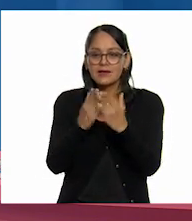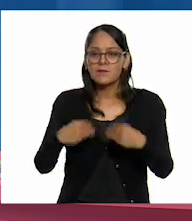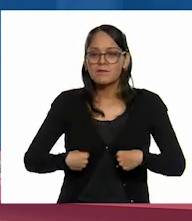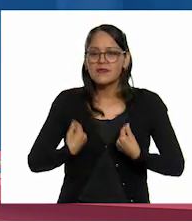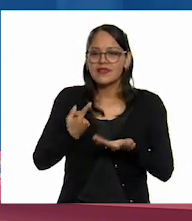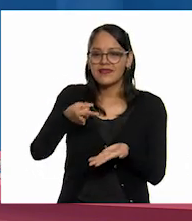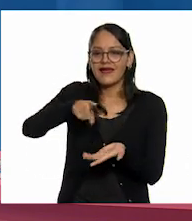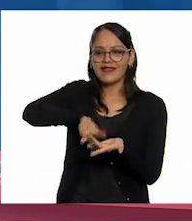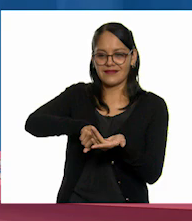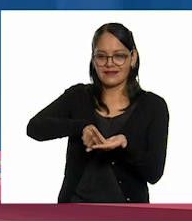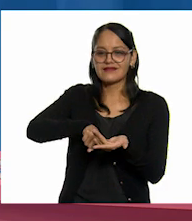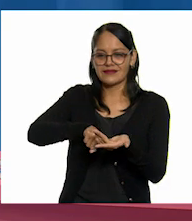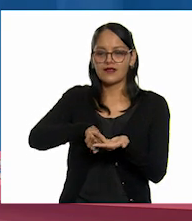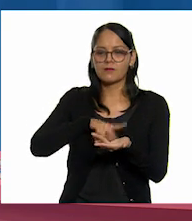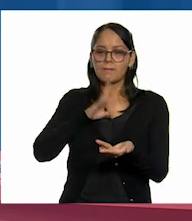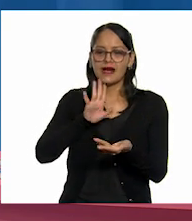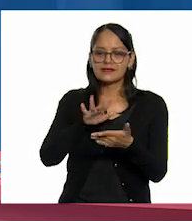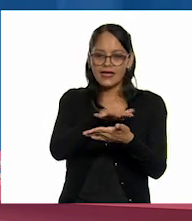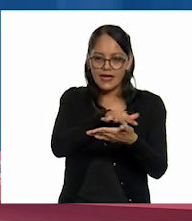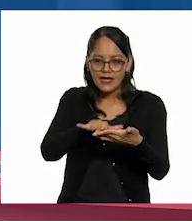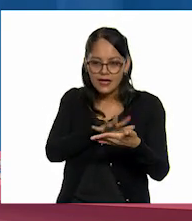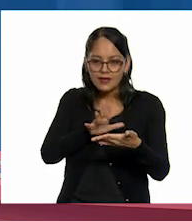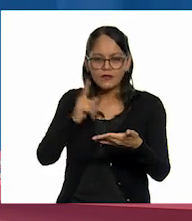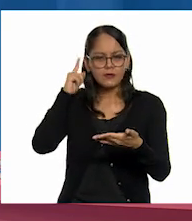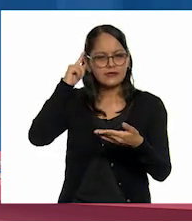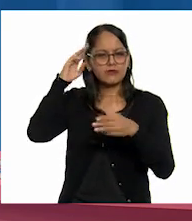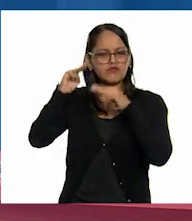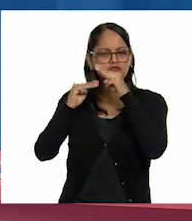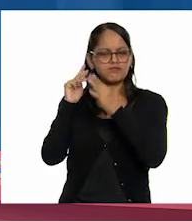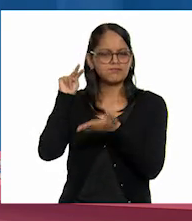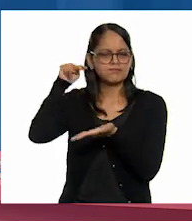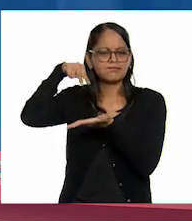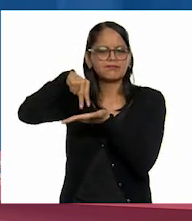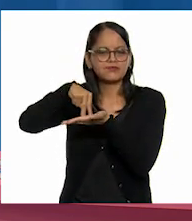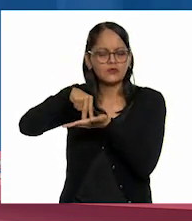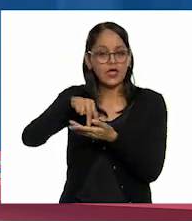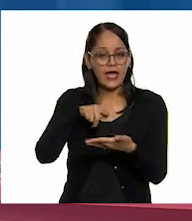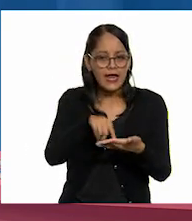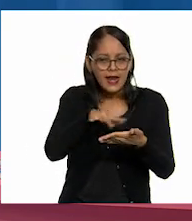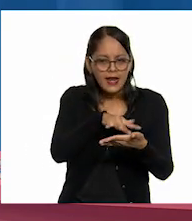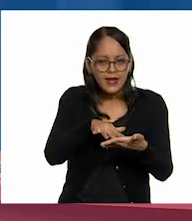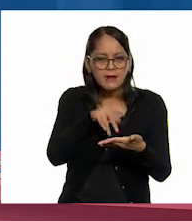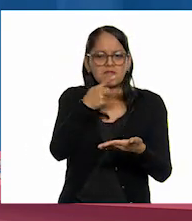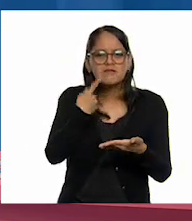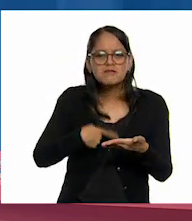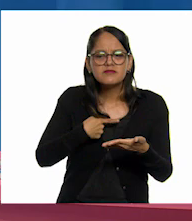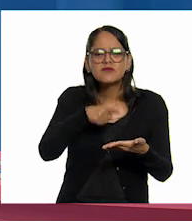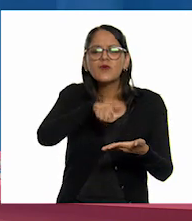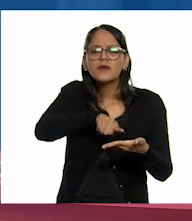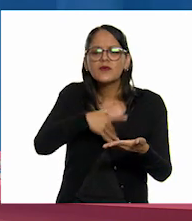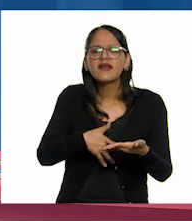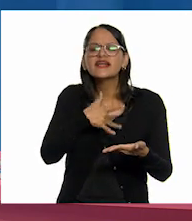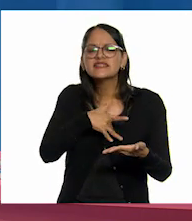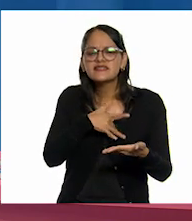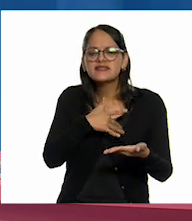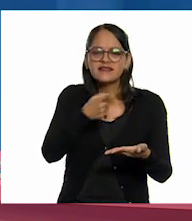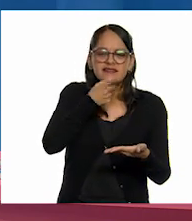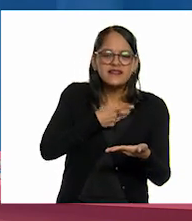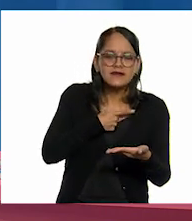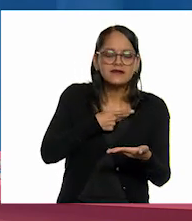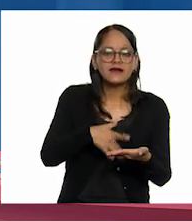puedes entrar leyendo el libro, pensando en lo que dice, sintiendo lo que sienten los personajes y todo